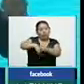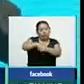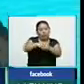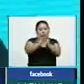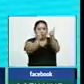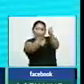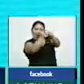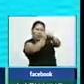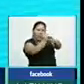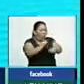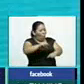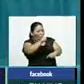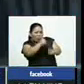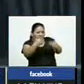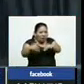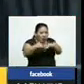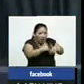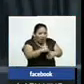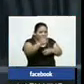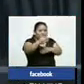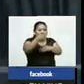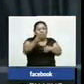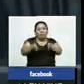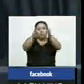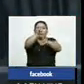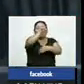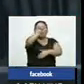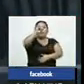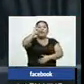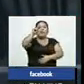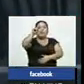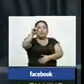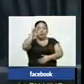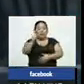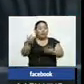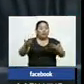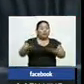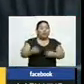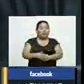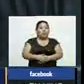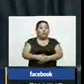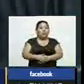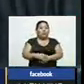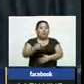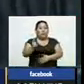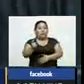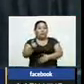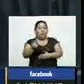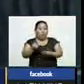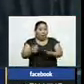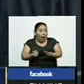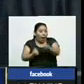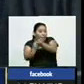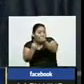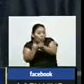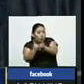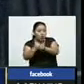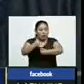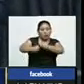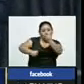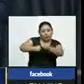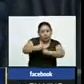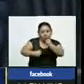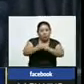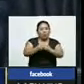reorientados para otras áreas del INDES. Y vi la parte que hace parte de la medicina deportiva y de la